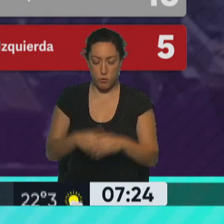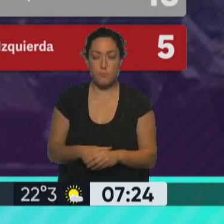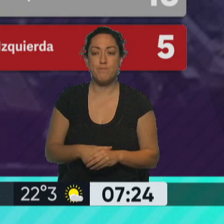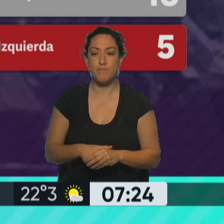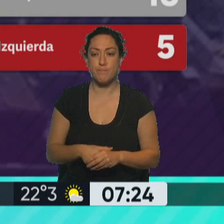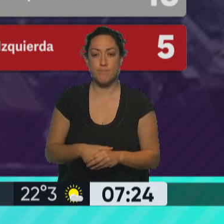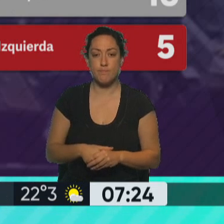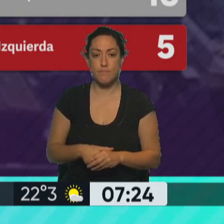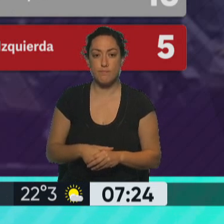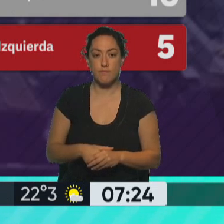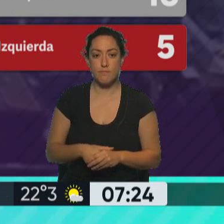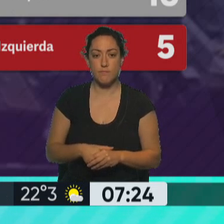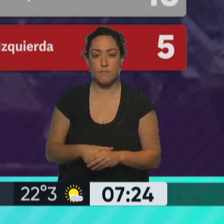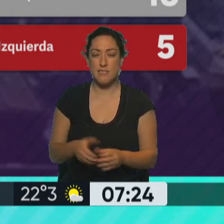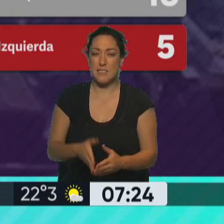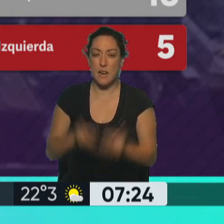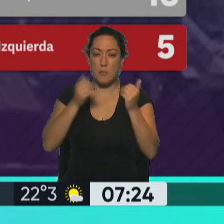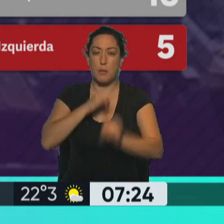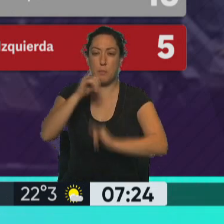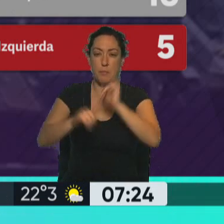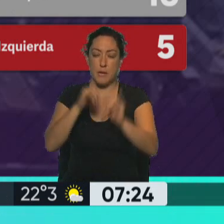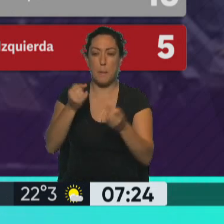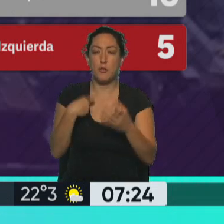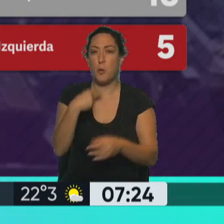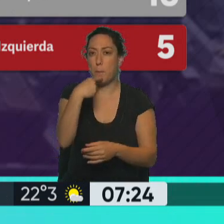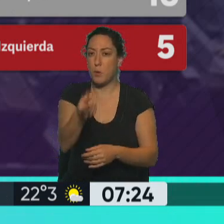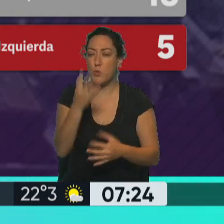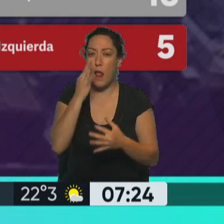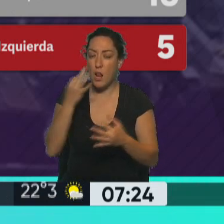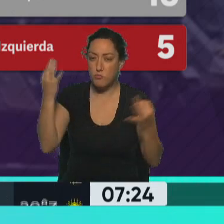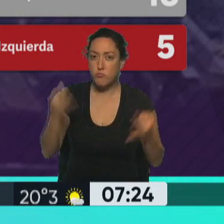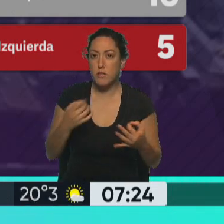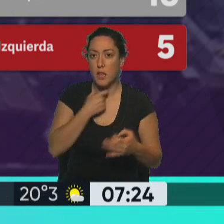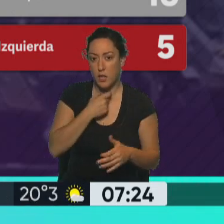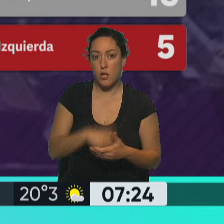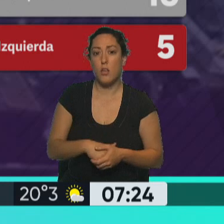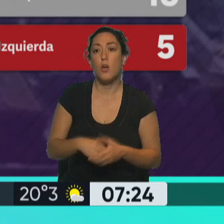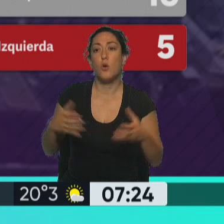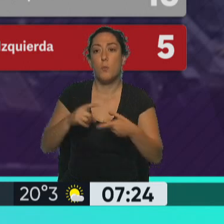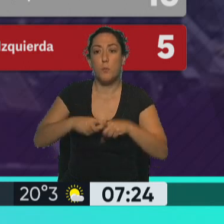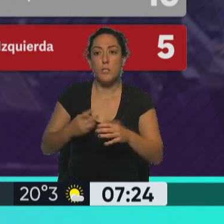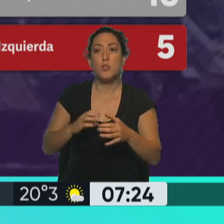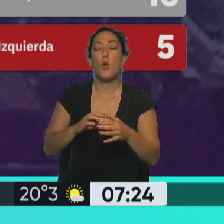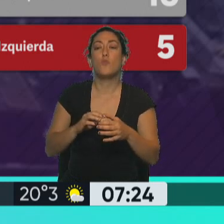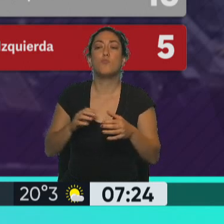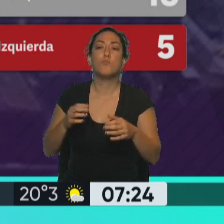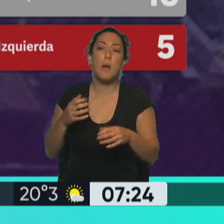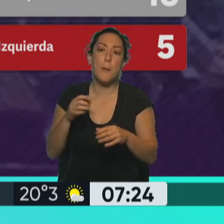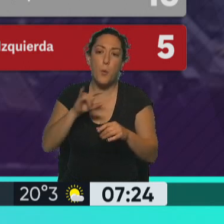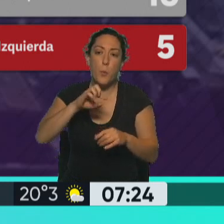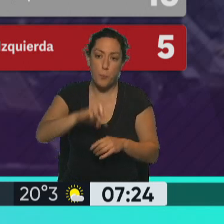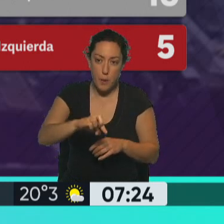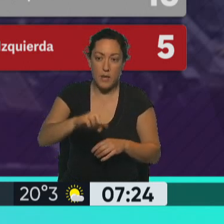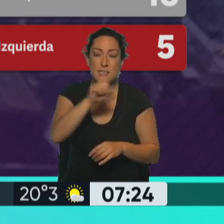tiene, explicarla rápidamente porque yo te quiero hacer una pregunta muy concreta. Bueno, ahí tenemos Unión por la Patria, los 105 diputados,